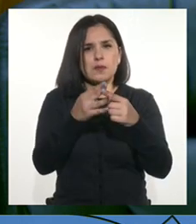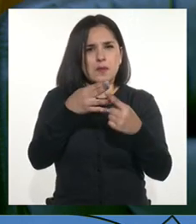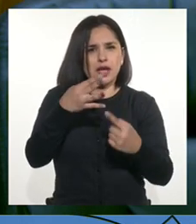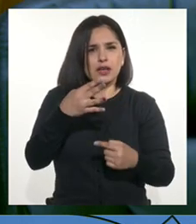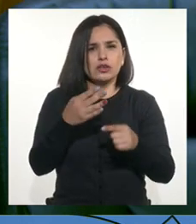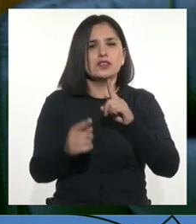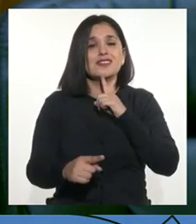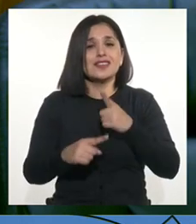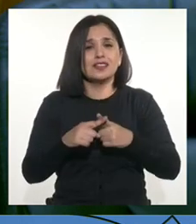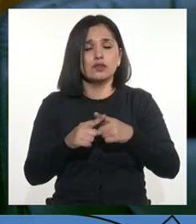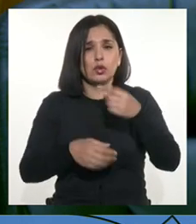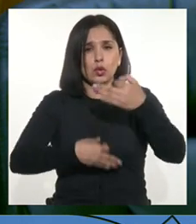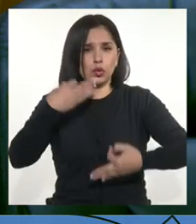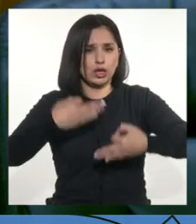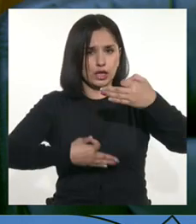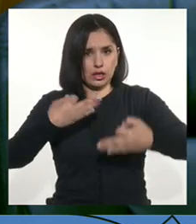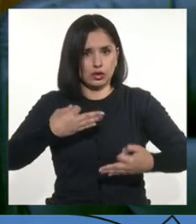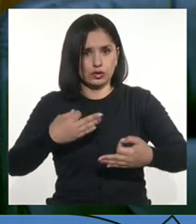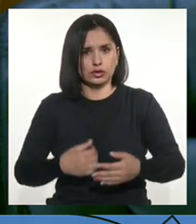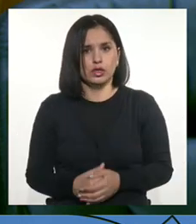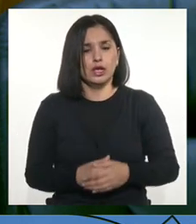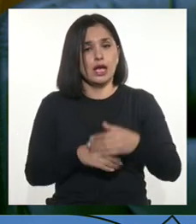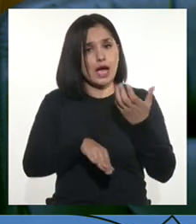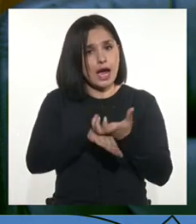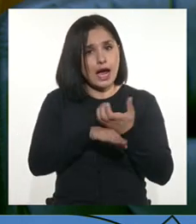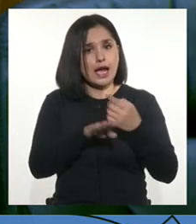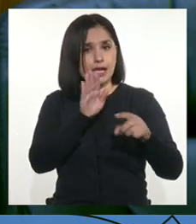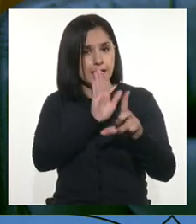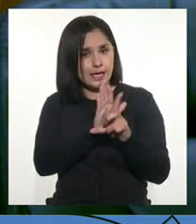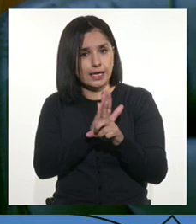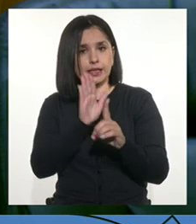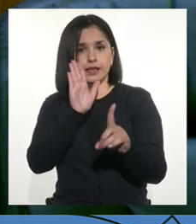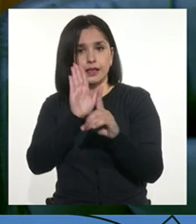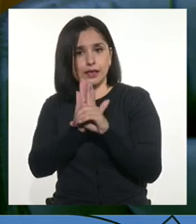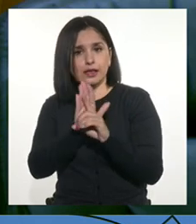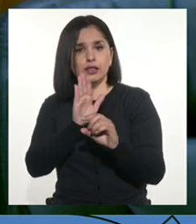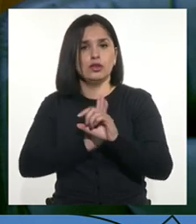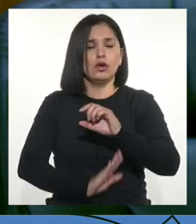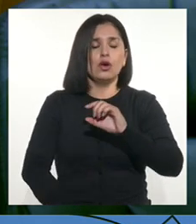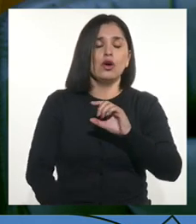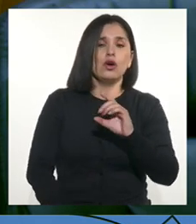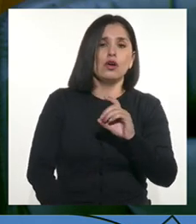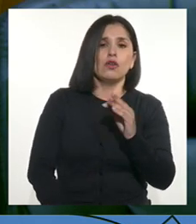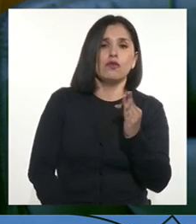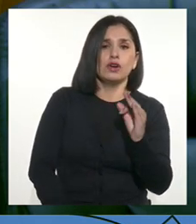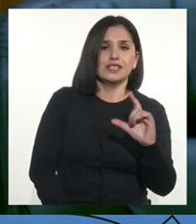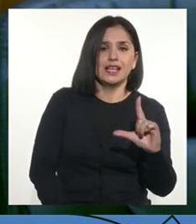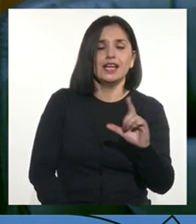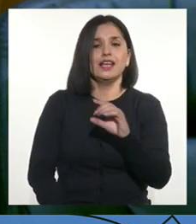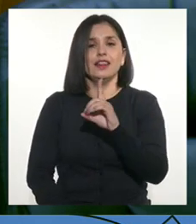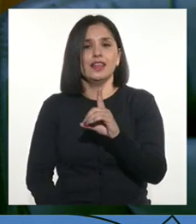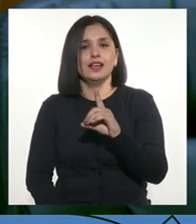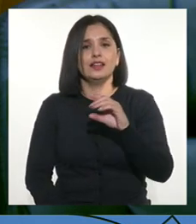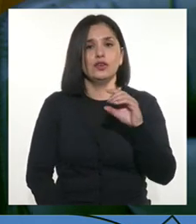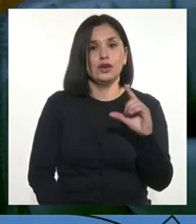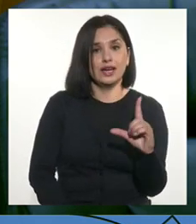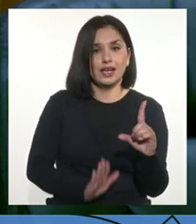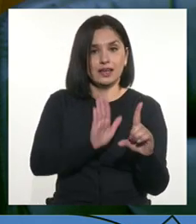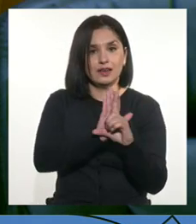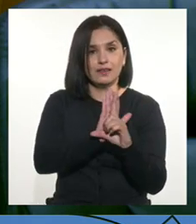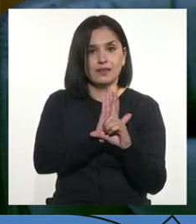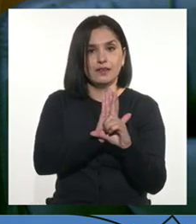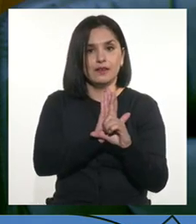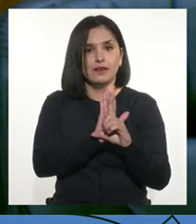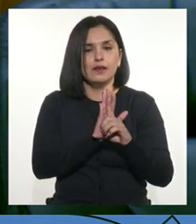jurídicos entre los que se encuentran leyes decretos leyes decreto con fuerza de ley dando origen a un sistema legal que se ha